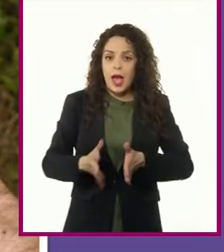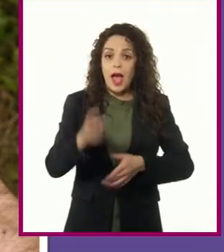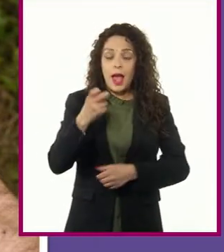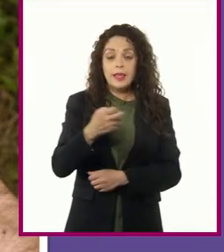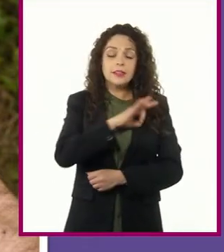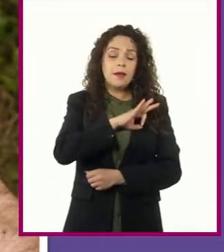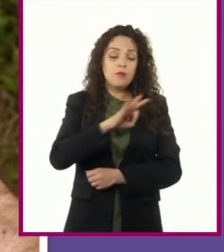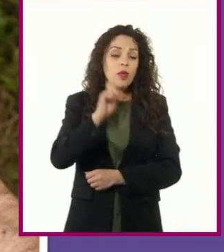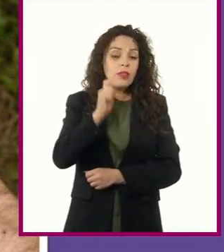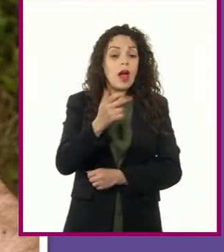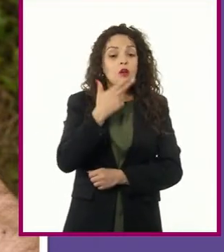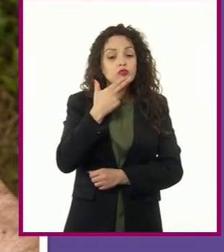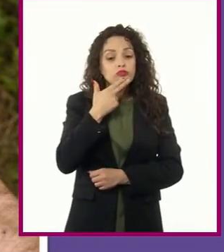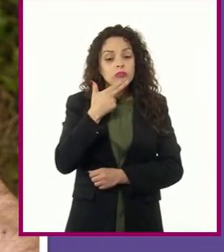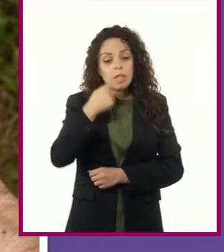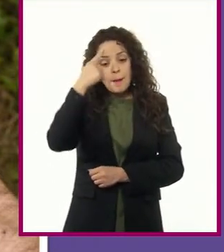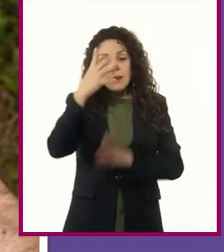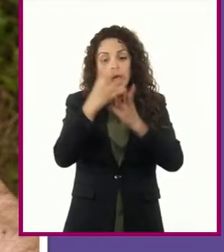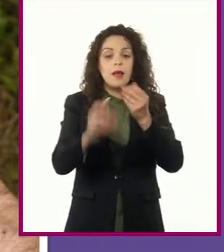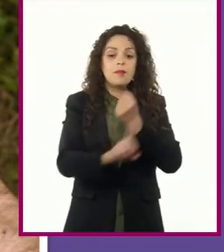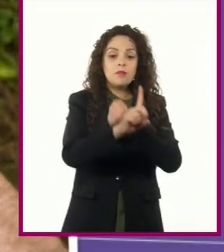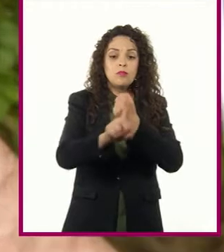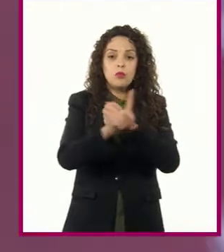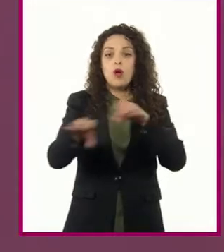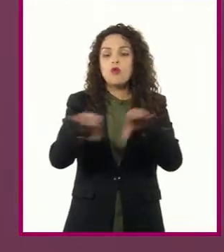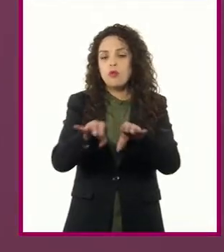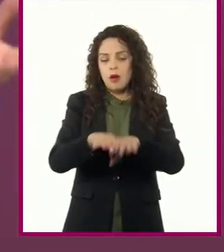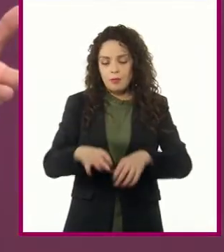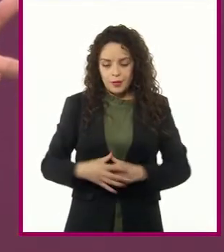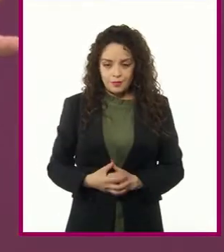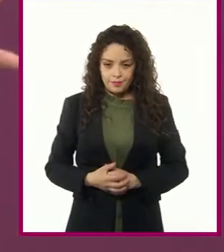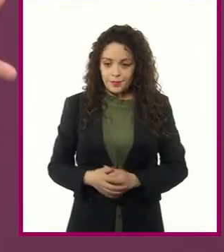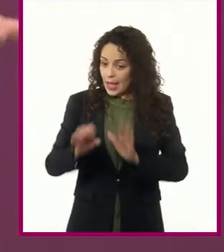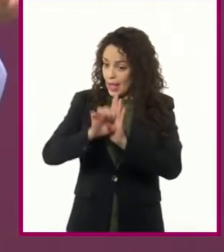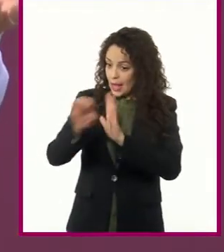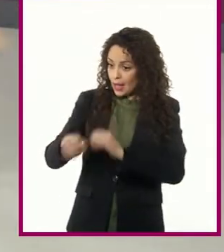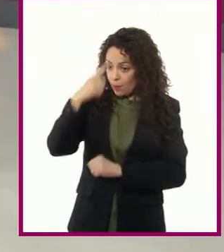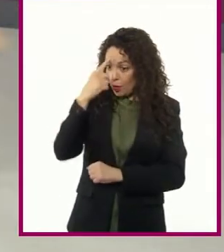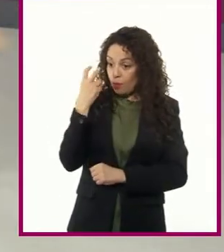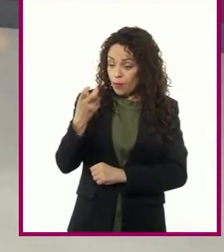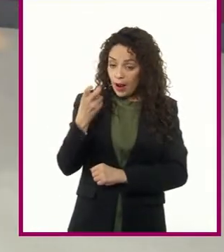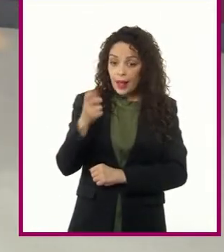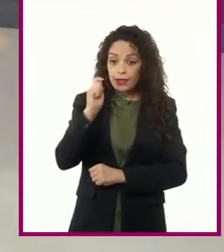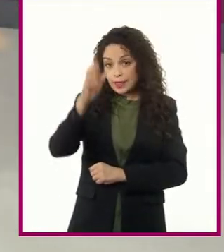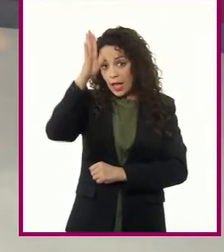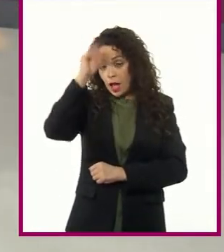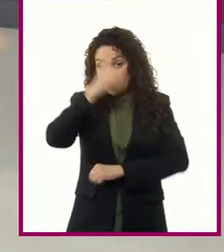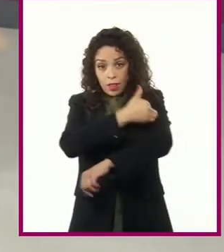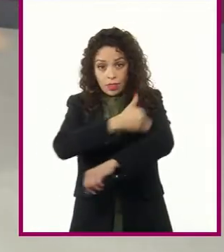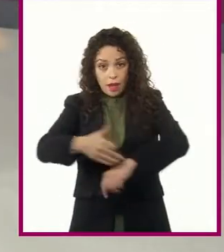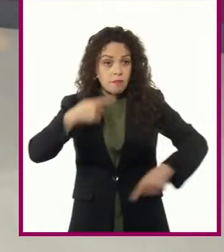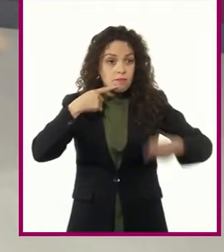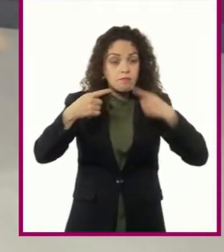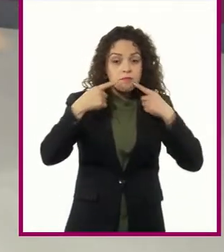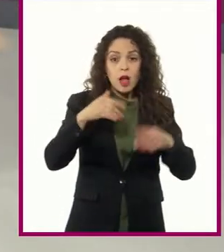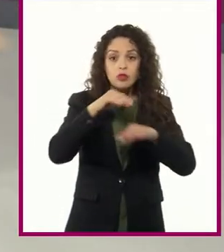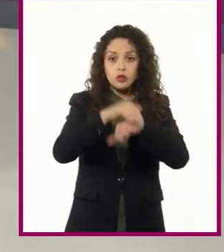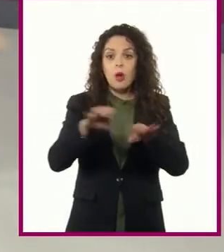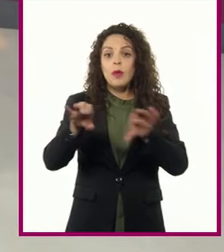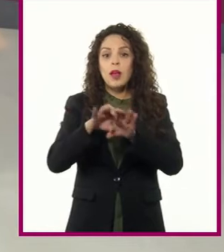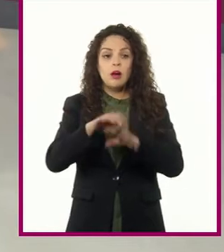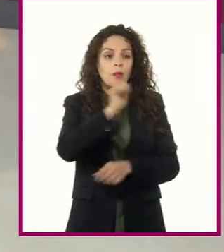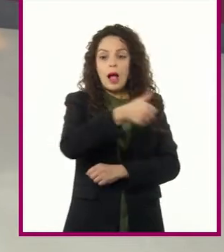estudiado sobre el conflicto y las formas de resolverlo. Un ejemplo para llegar a un acuerdo familiar sobre el trabajo